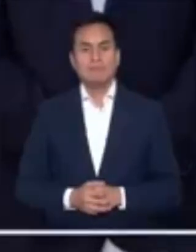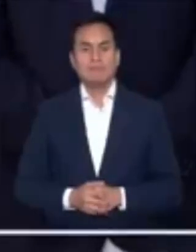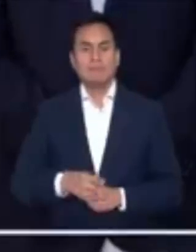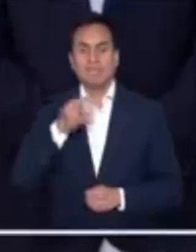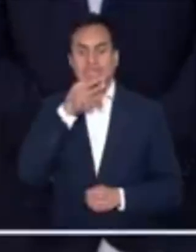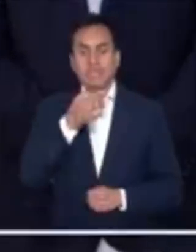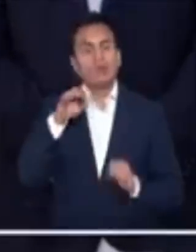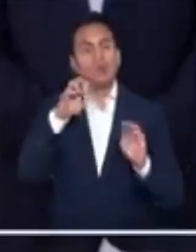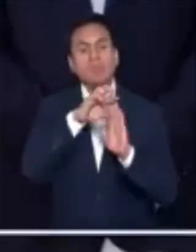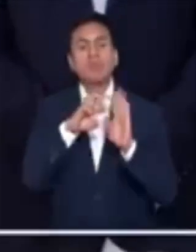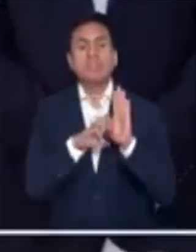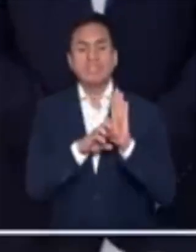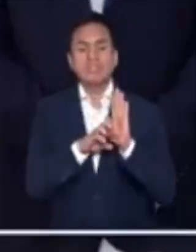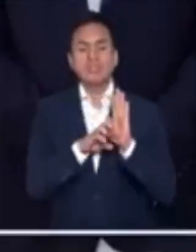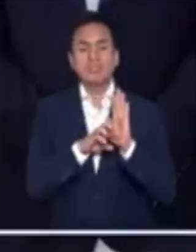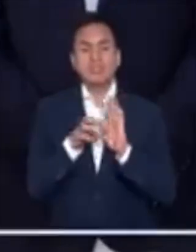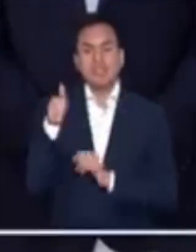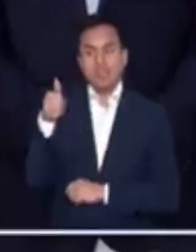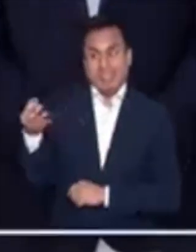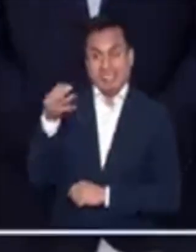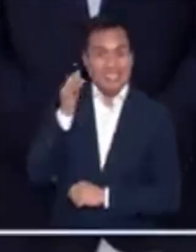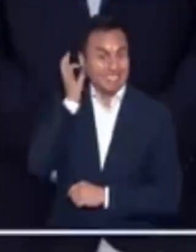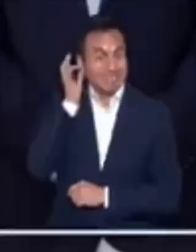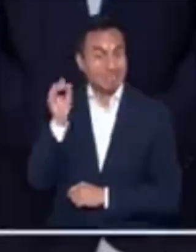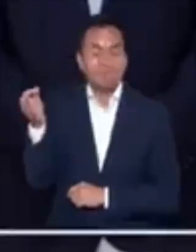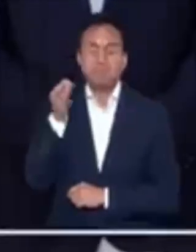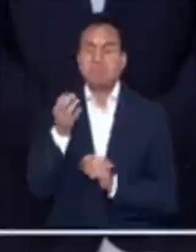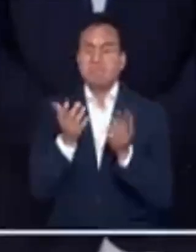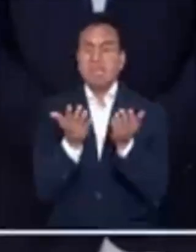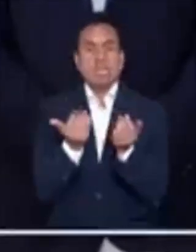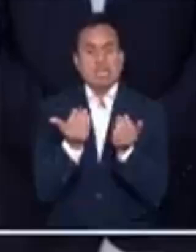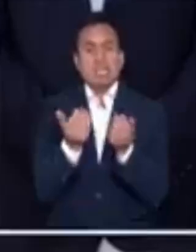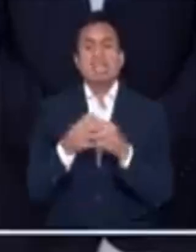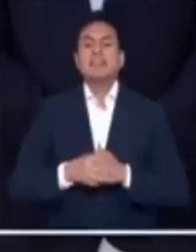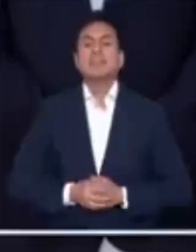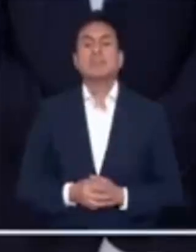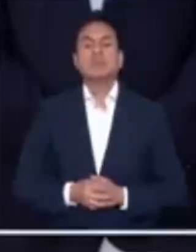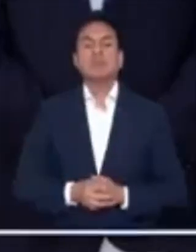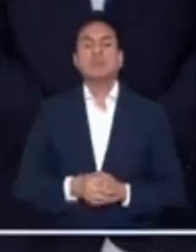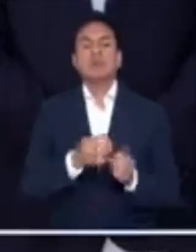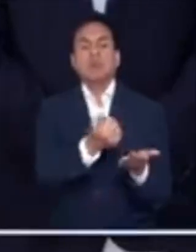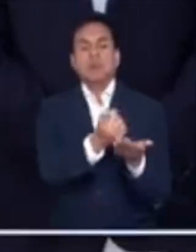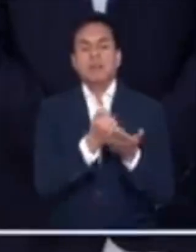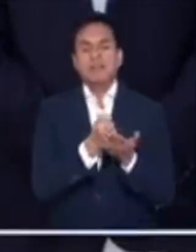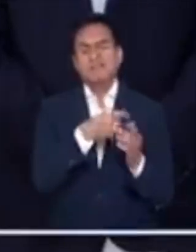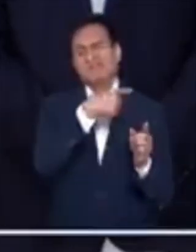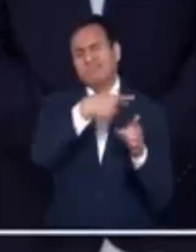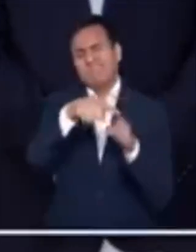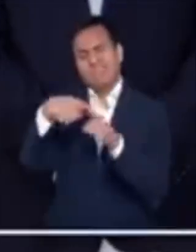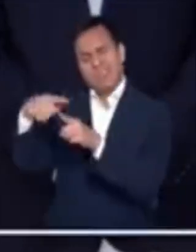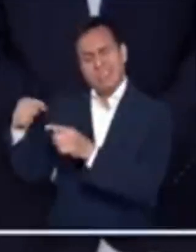Decir que es un proyecto que, como mencionaba la directora, ha requerido una cooperación de